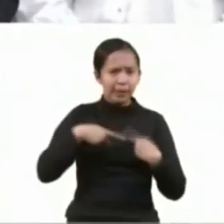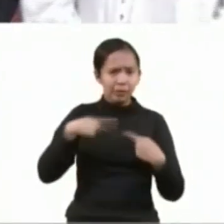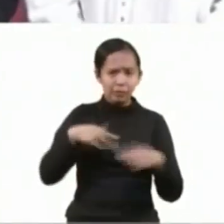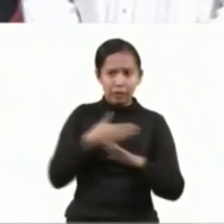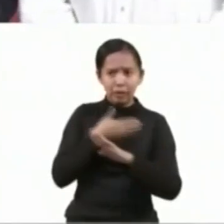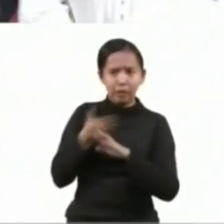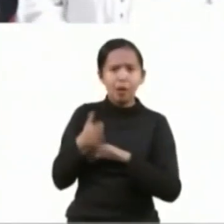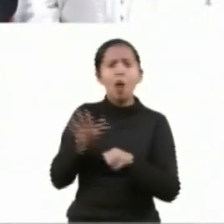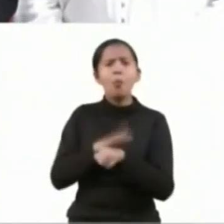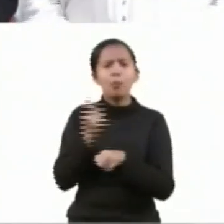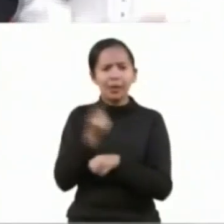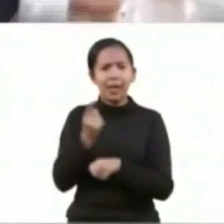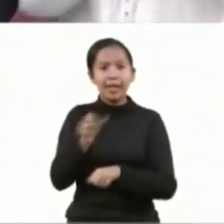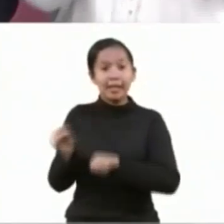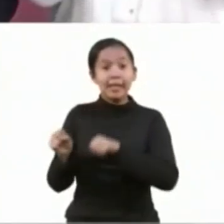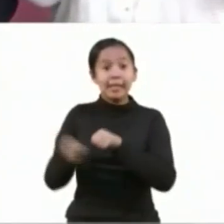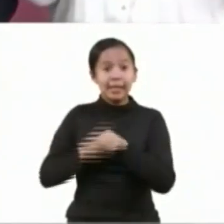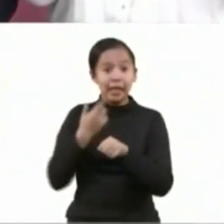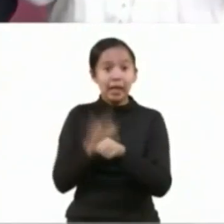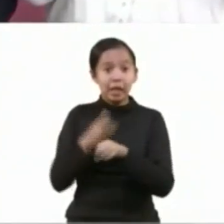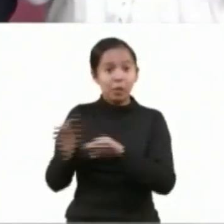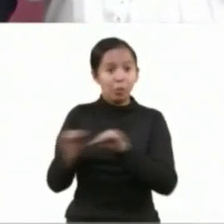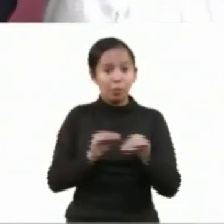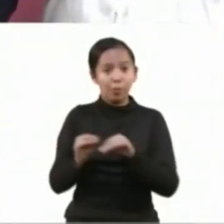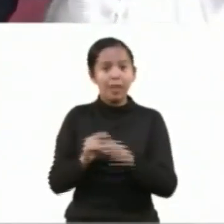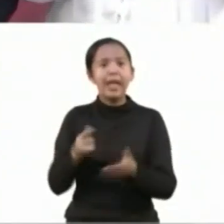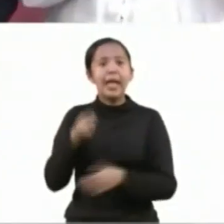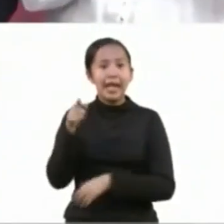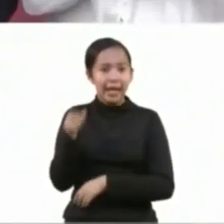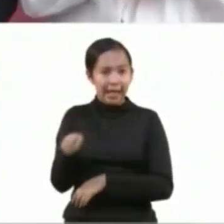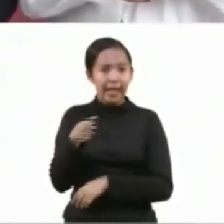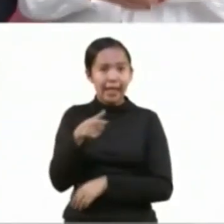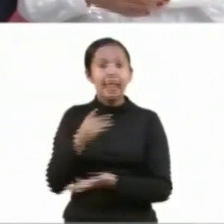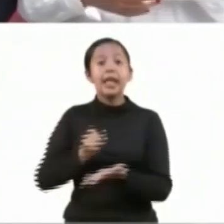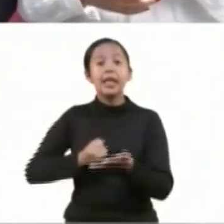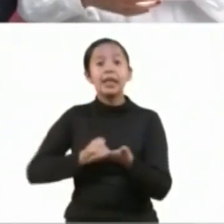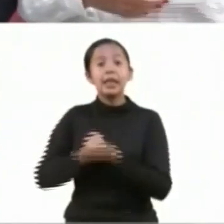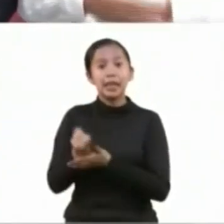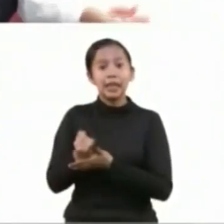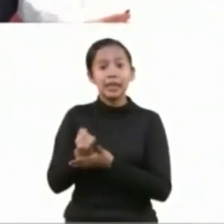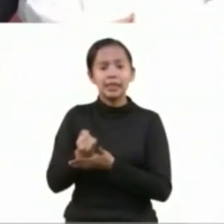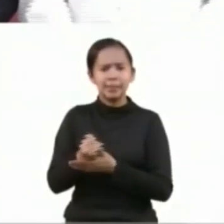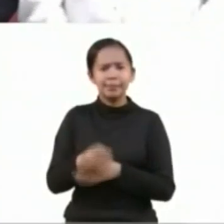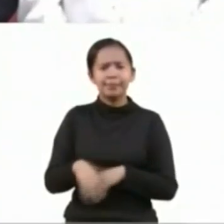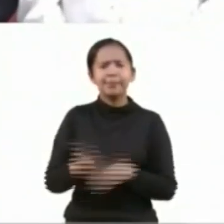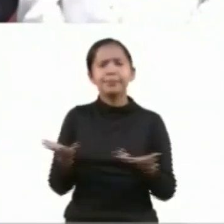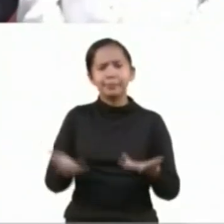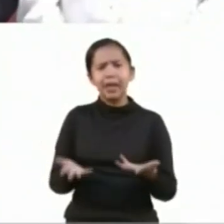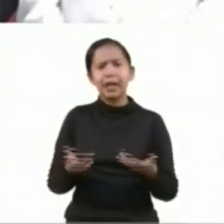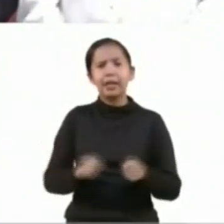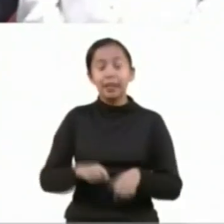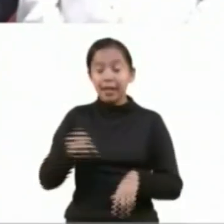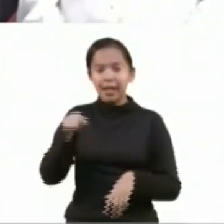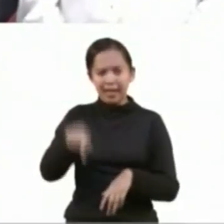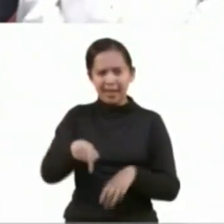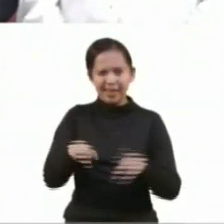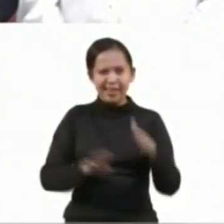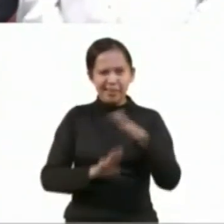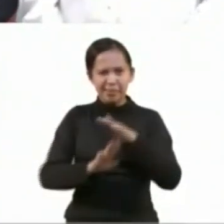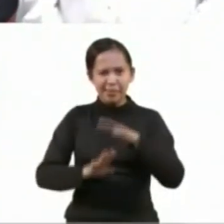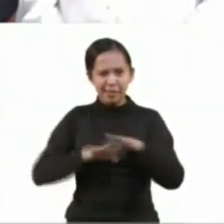el secretario de movilidad toma esta decisión porque ha habido en meses recientes mayor